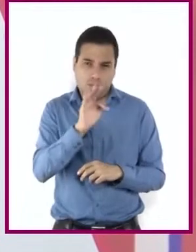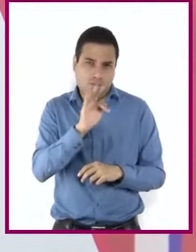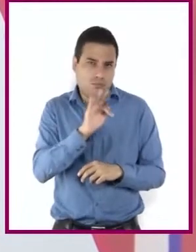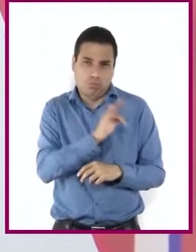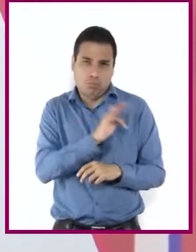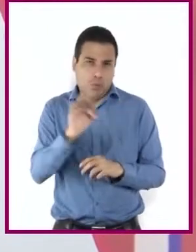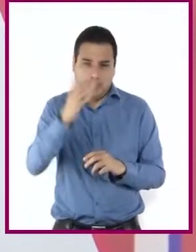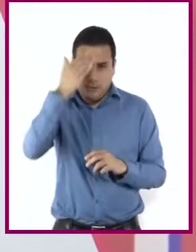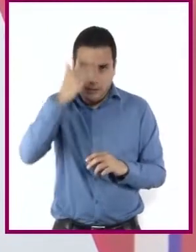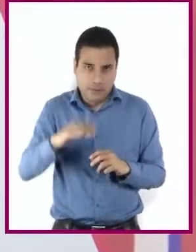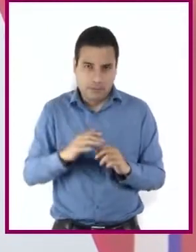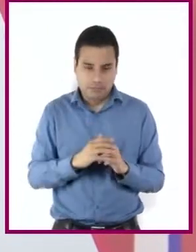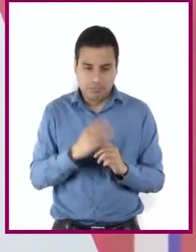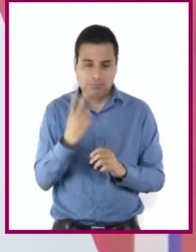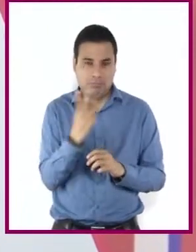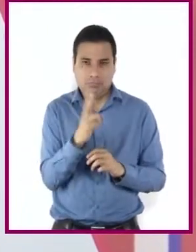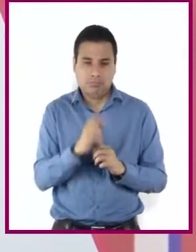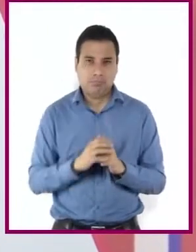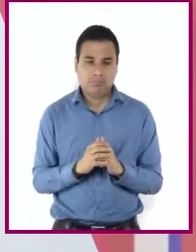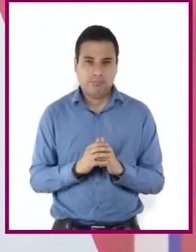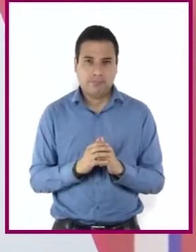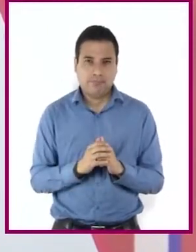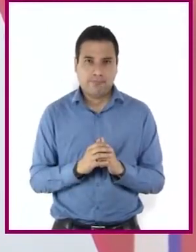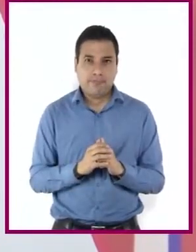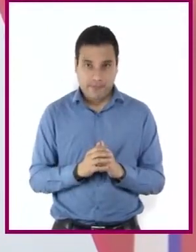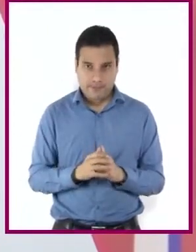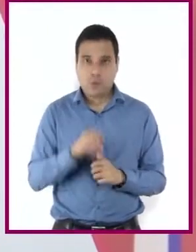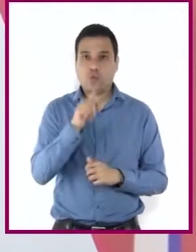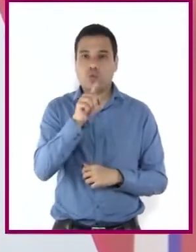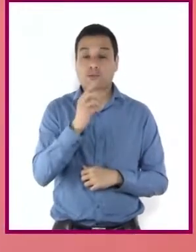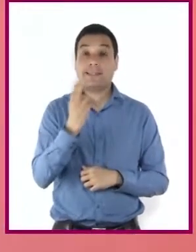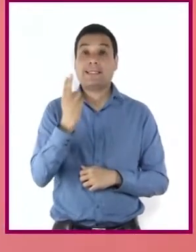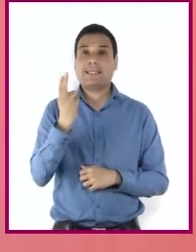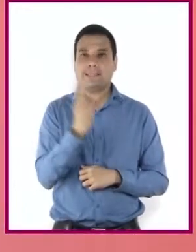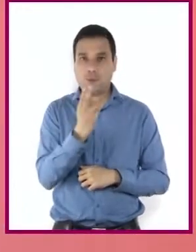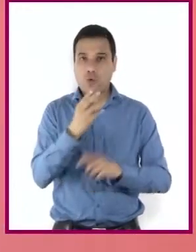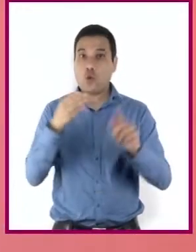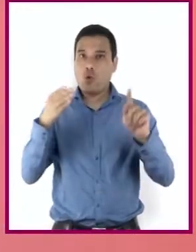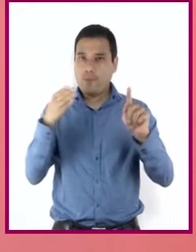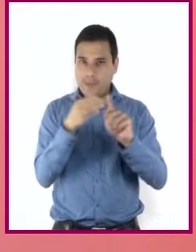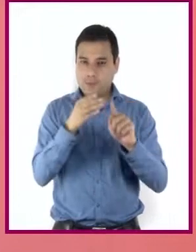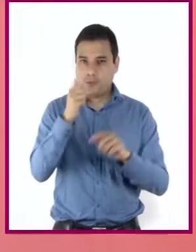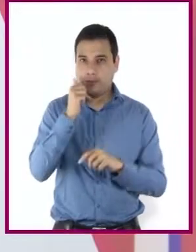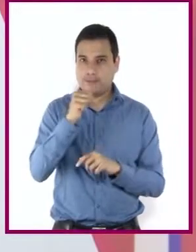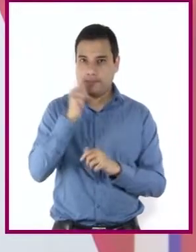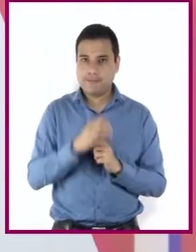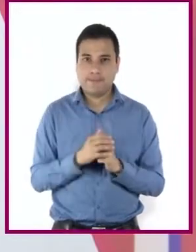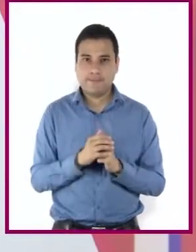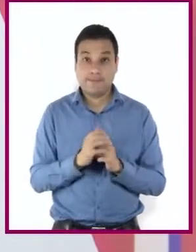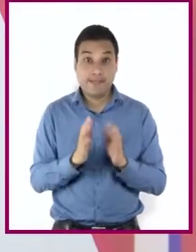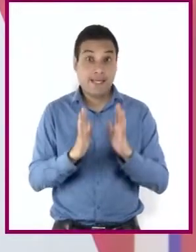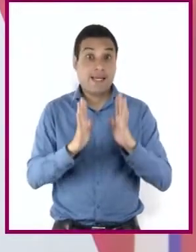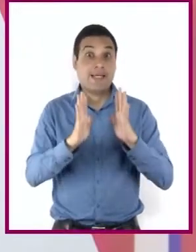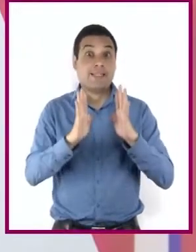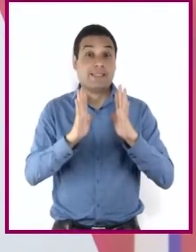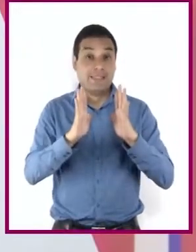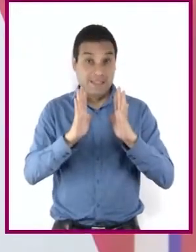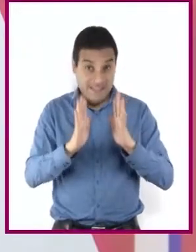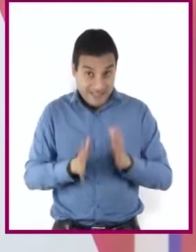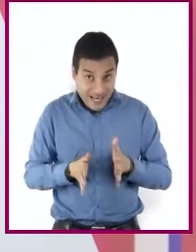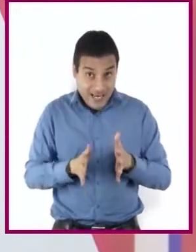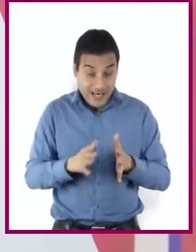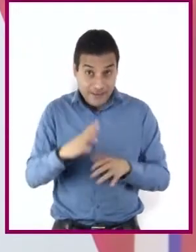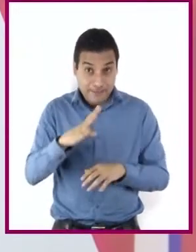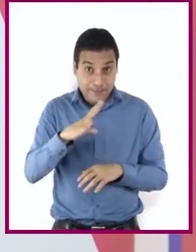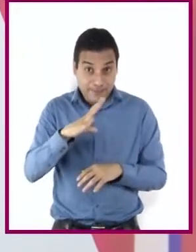mismos, obviamente basándose en un objetivo o propósito a alcanzar. Después de haber definido los criterios y de